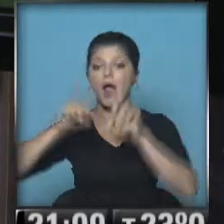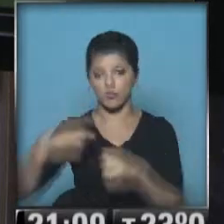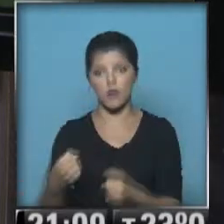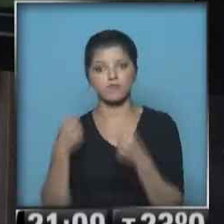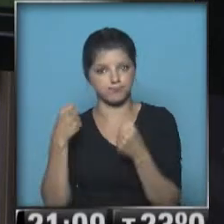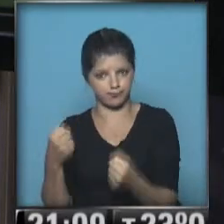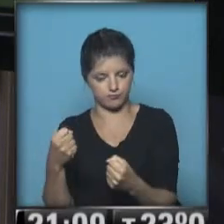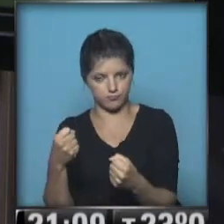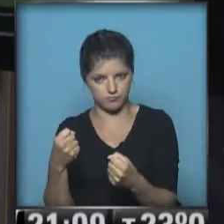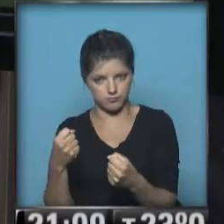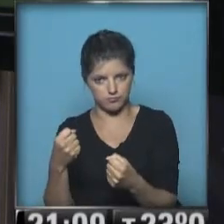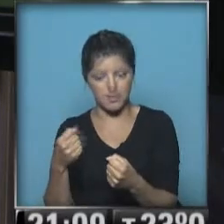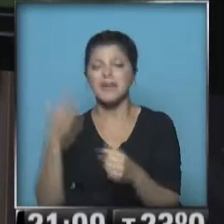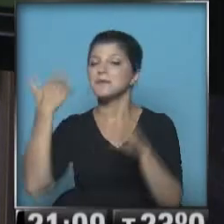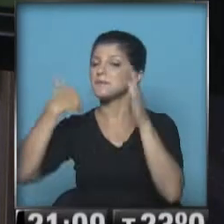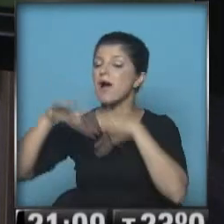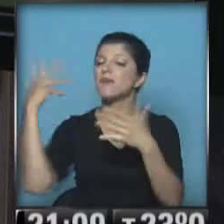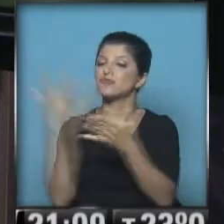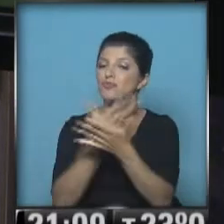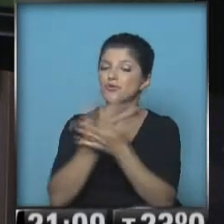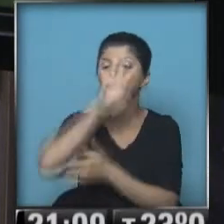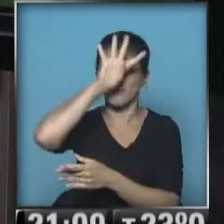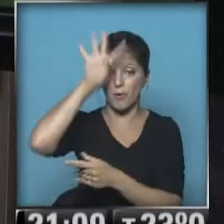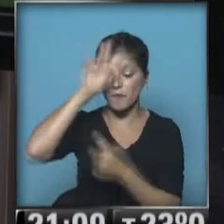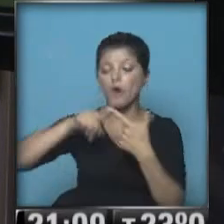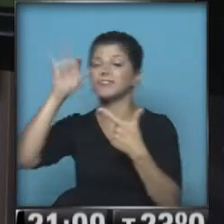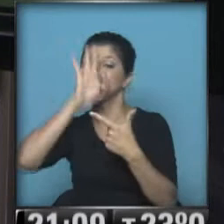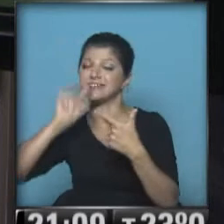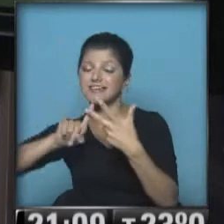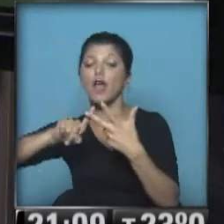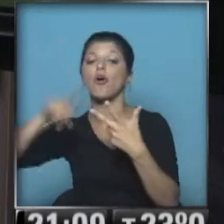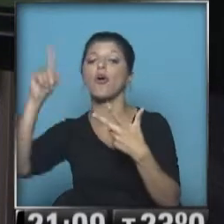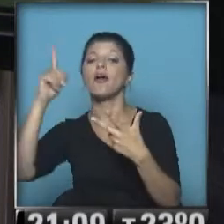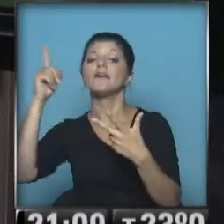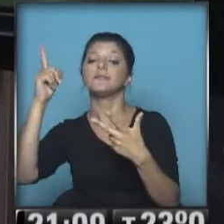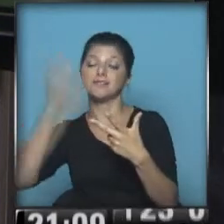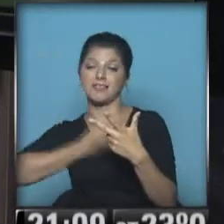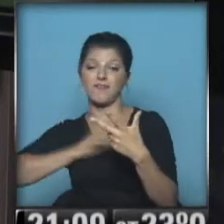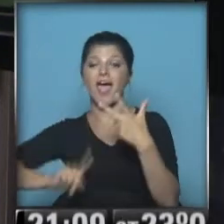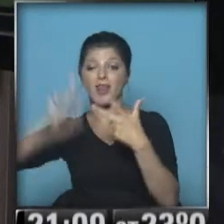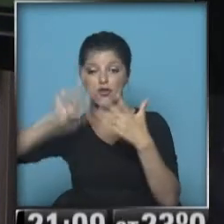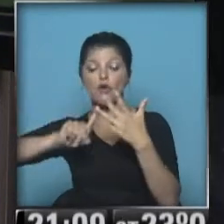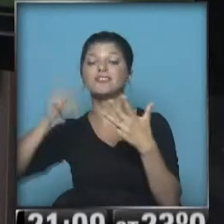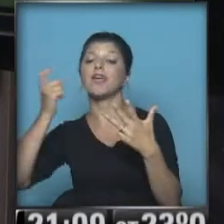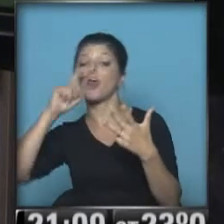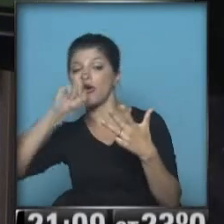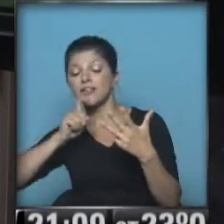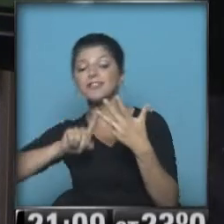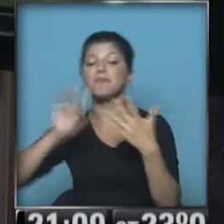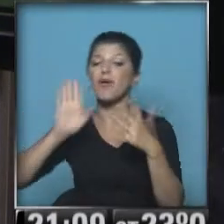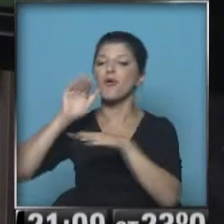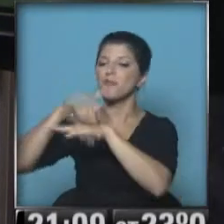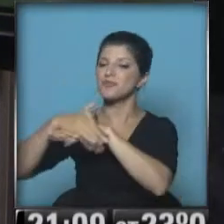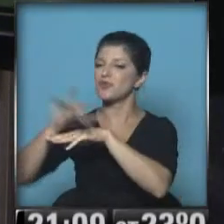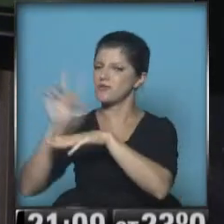bastante intensas y que va a afectar principalmente Formosa, Chaco, también el norte de Santa Fe, la provincia de Corrientes, pero en Misiones todavía no llega este